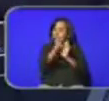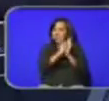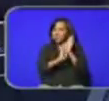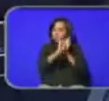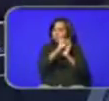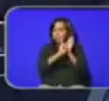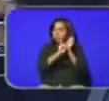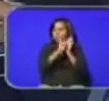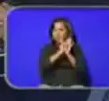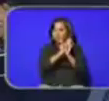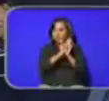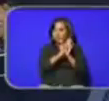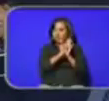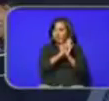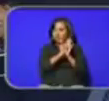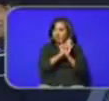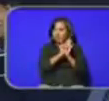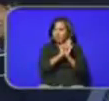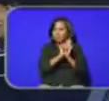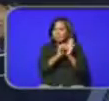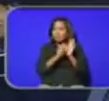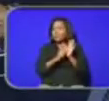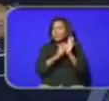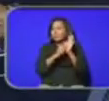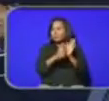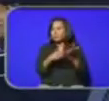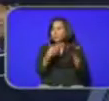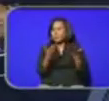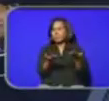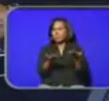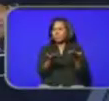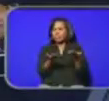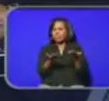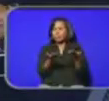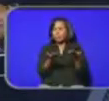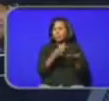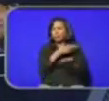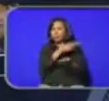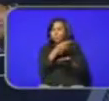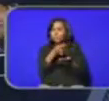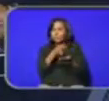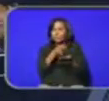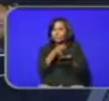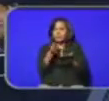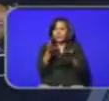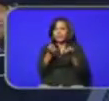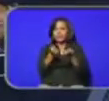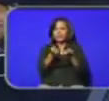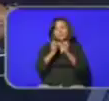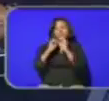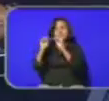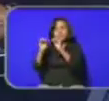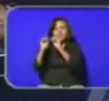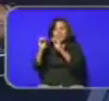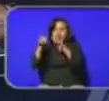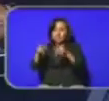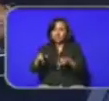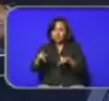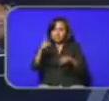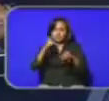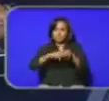vida a través de su nexo con la comunidad. ¿Cómo ustedes buscan darle ese aprendizaje a quienes participen de este